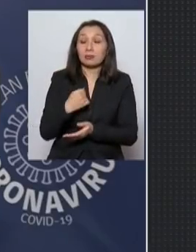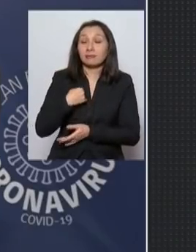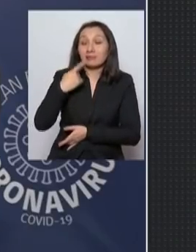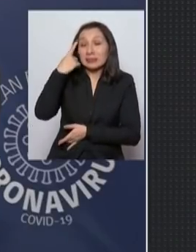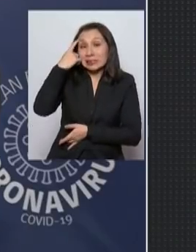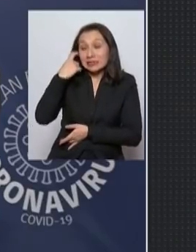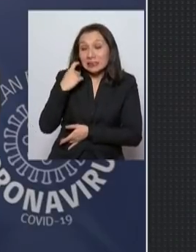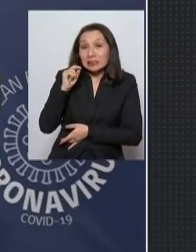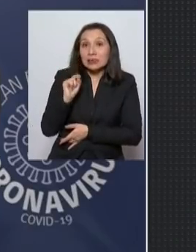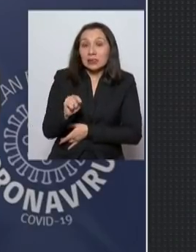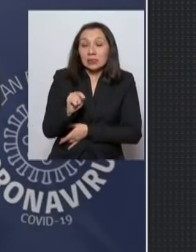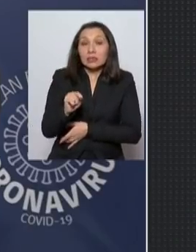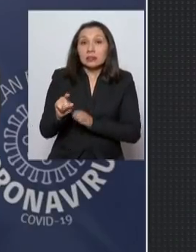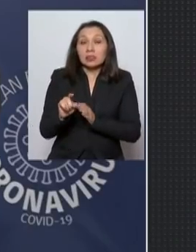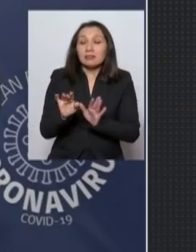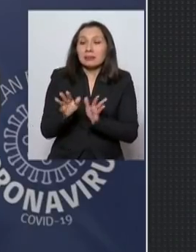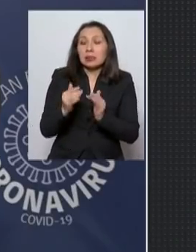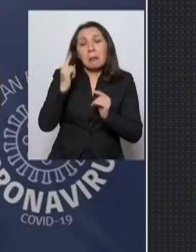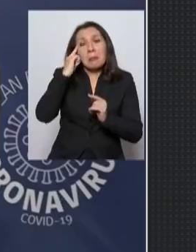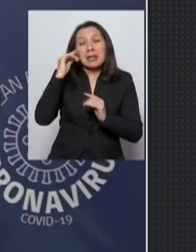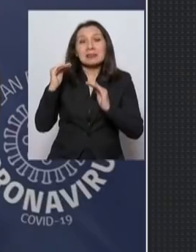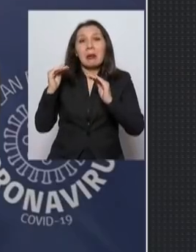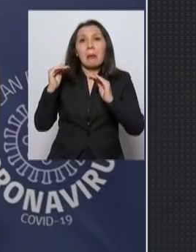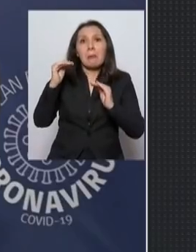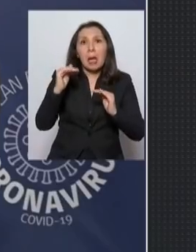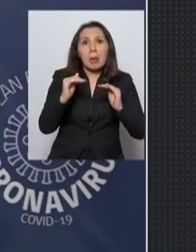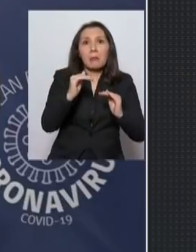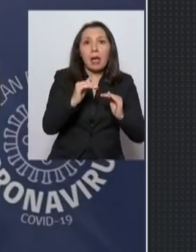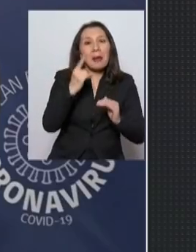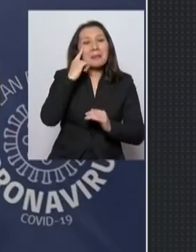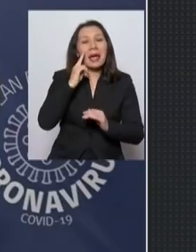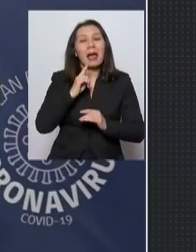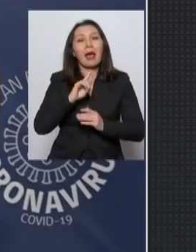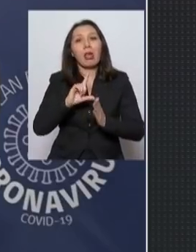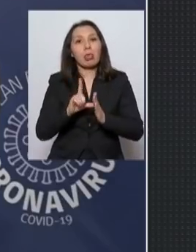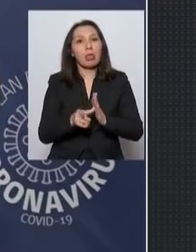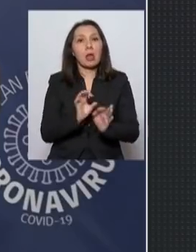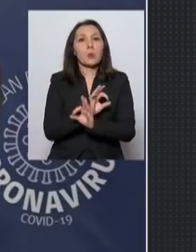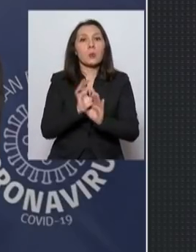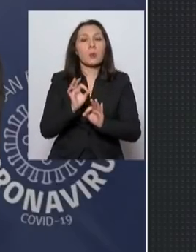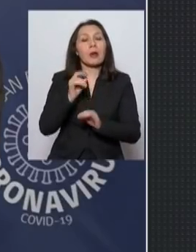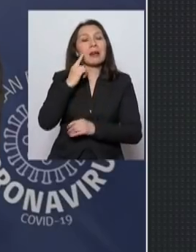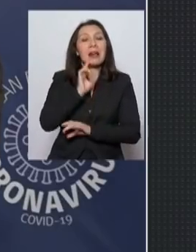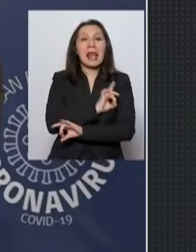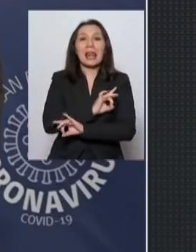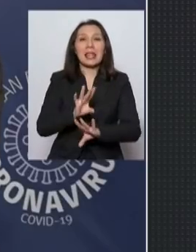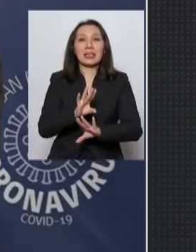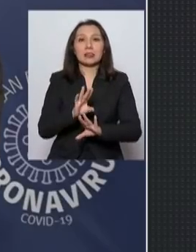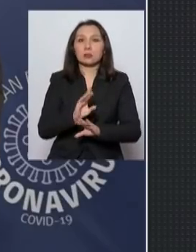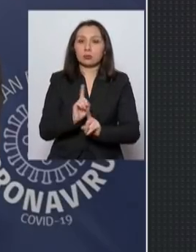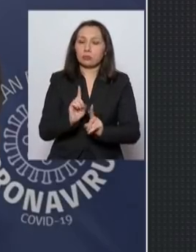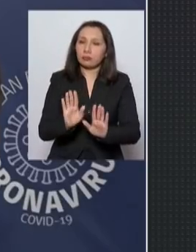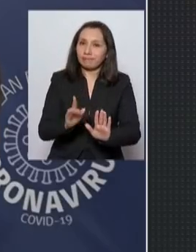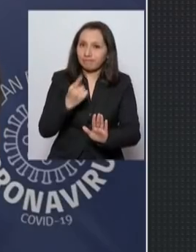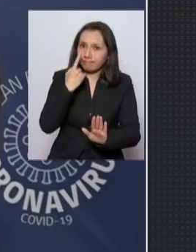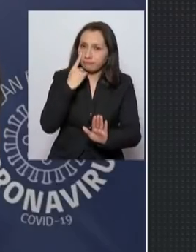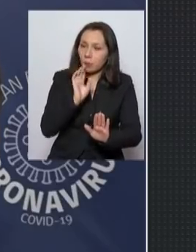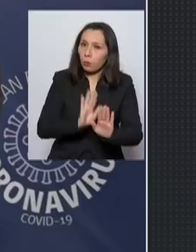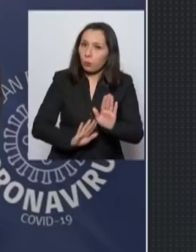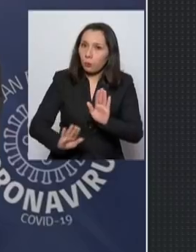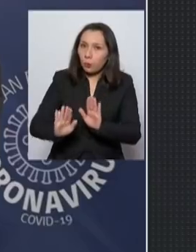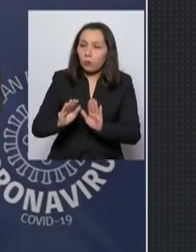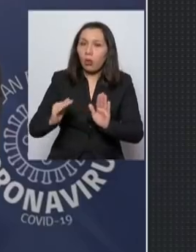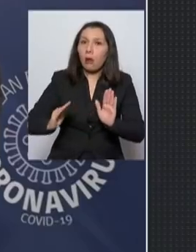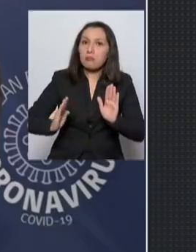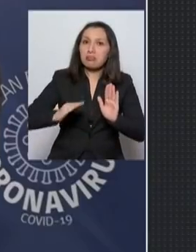que esta leve tendencia a la disminución no debe alentar a ninguna conclusión prematura. La